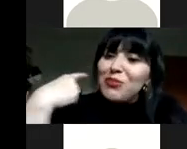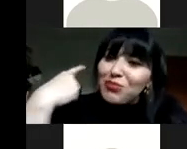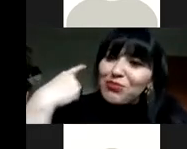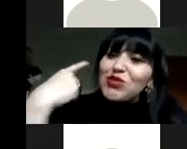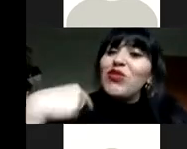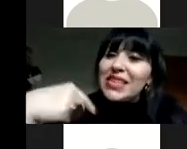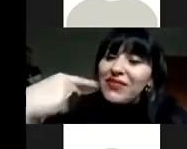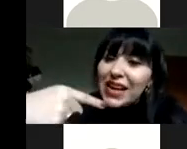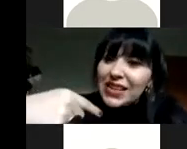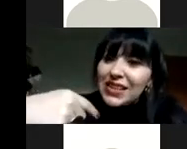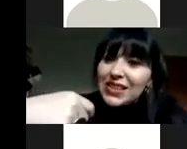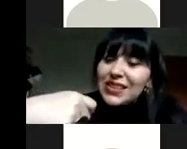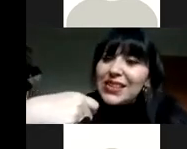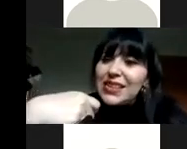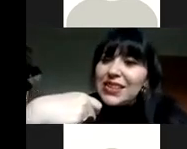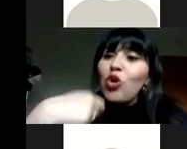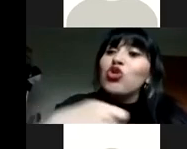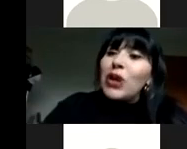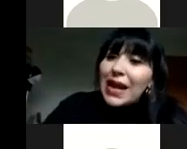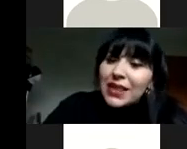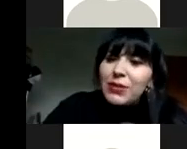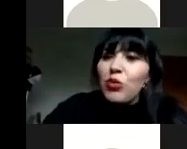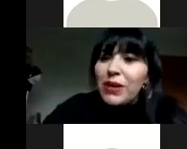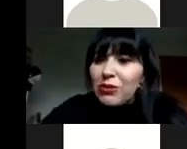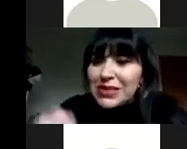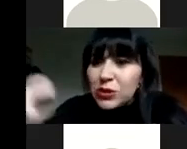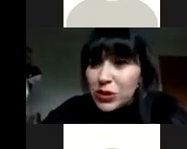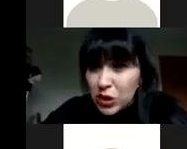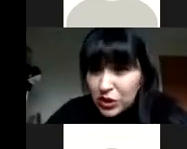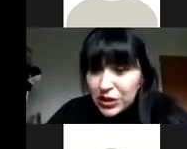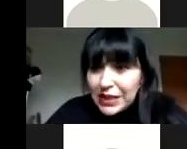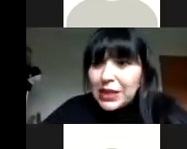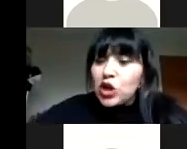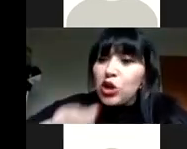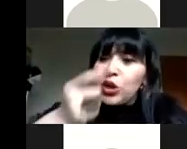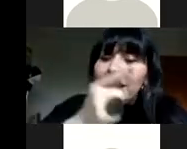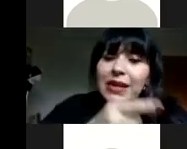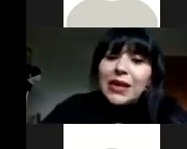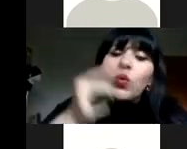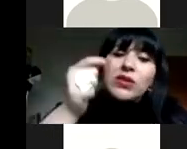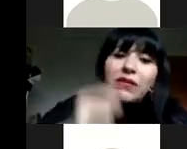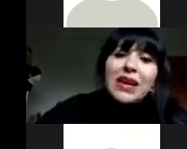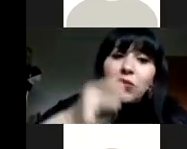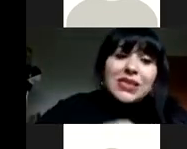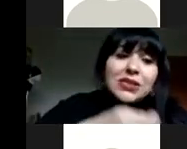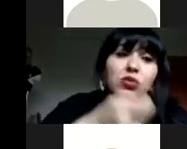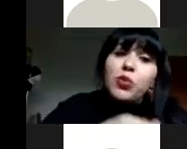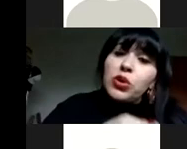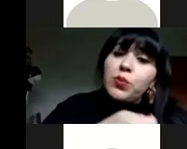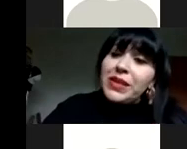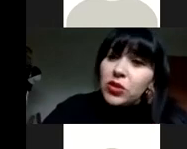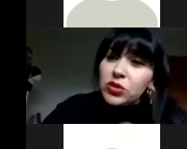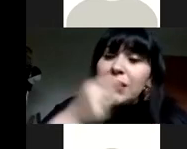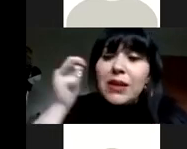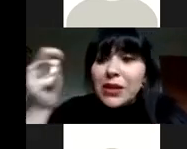a sobrellevar o controlar de mejor manera una situación. Cuando hablamos, estas son